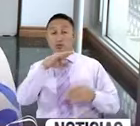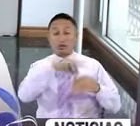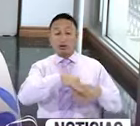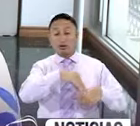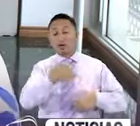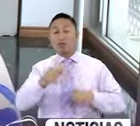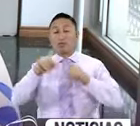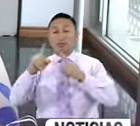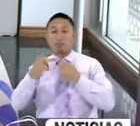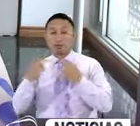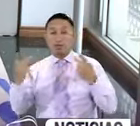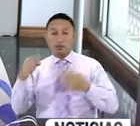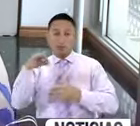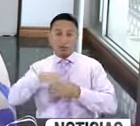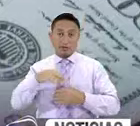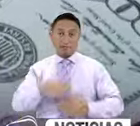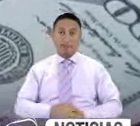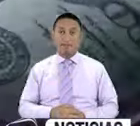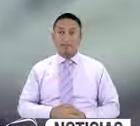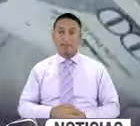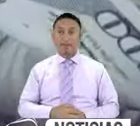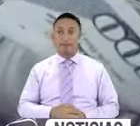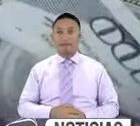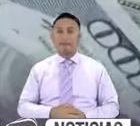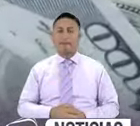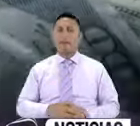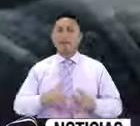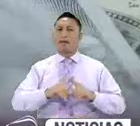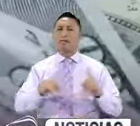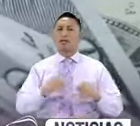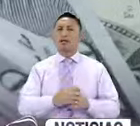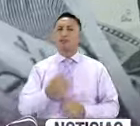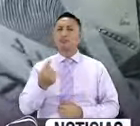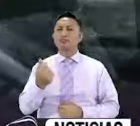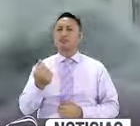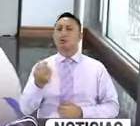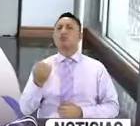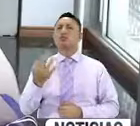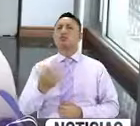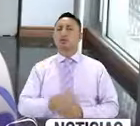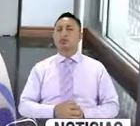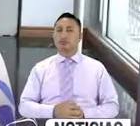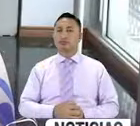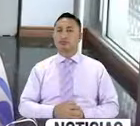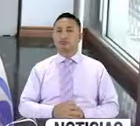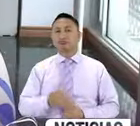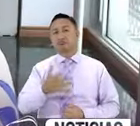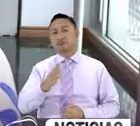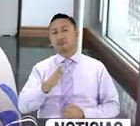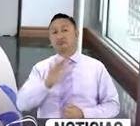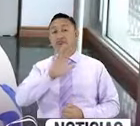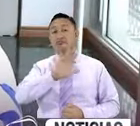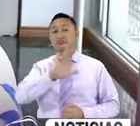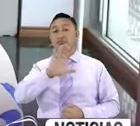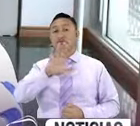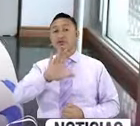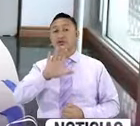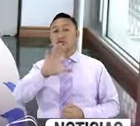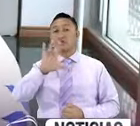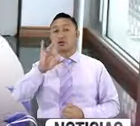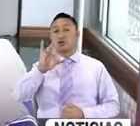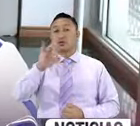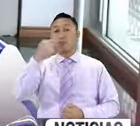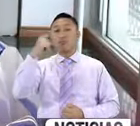de la consulta popular. Pero, ¿cuánto costará la consulta? Un presupuesto aproximado de 58 millones de